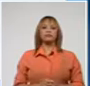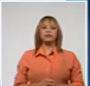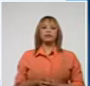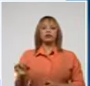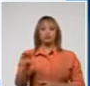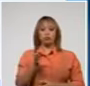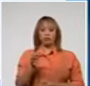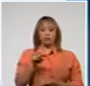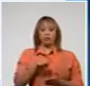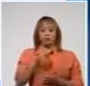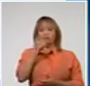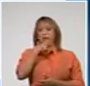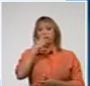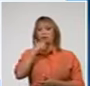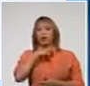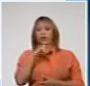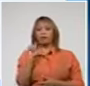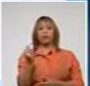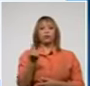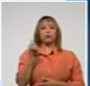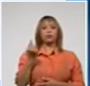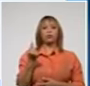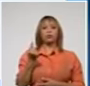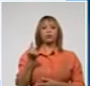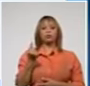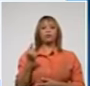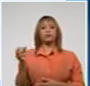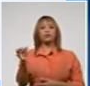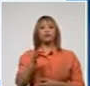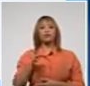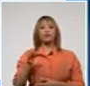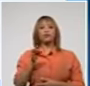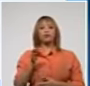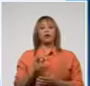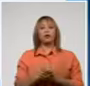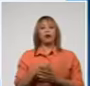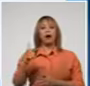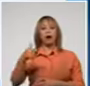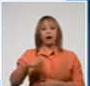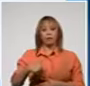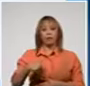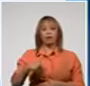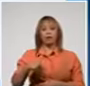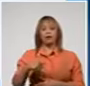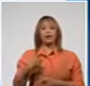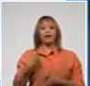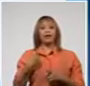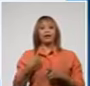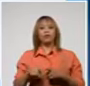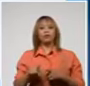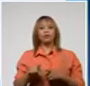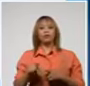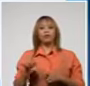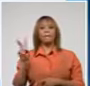Ávila, 1 es del municipio de Majagua y 1 es del municipio